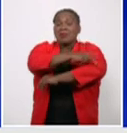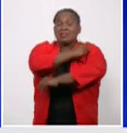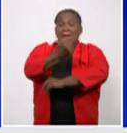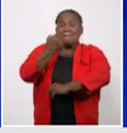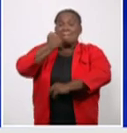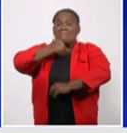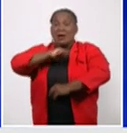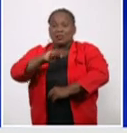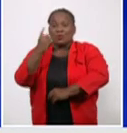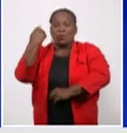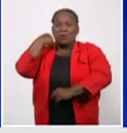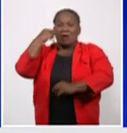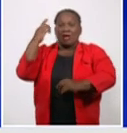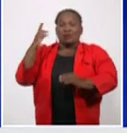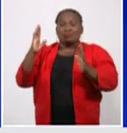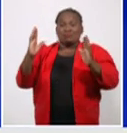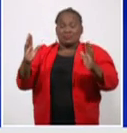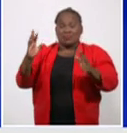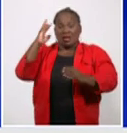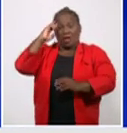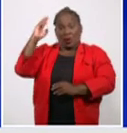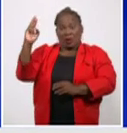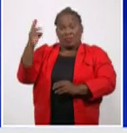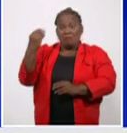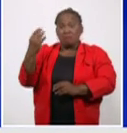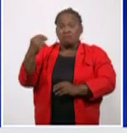muchos comenzaron la transmisión en el mes de enero